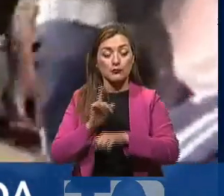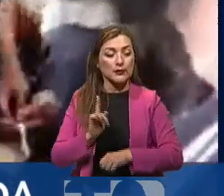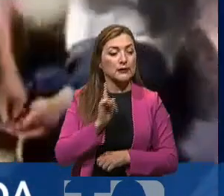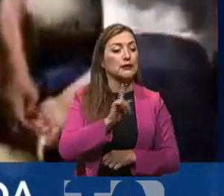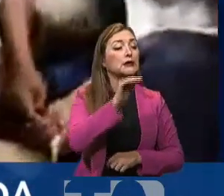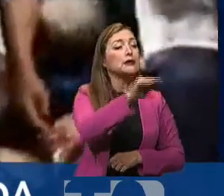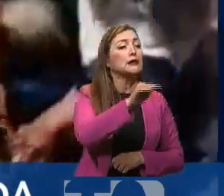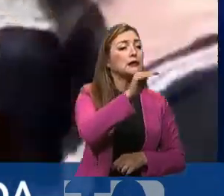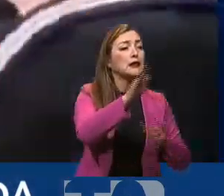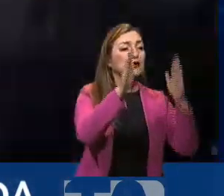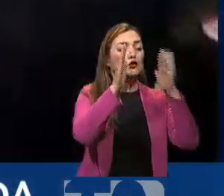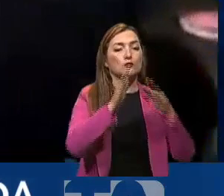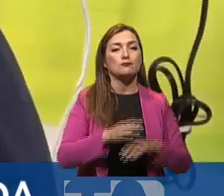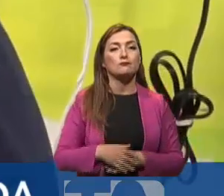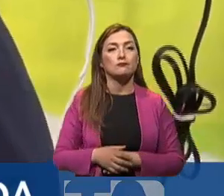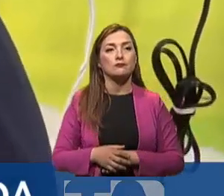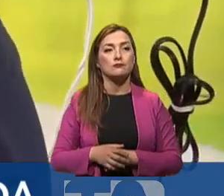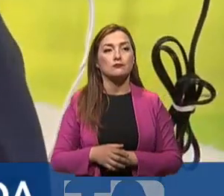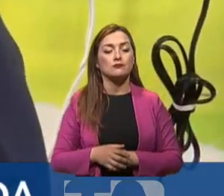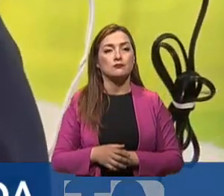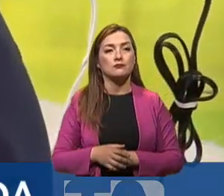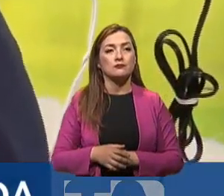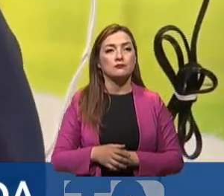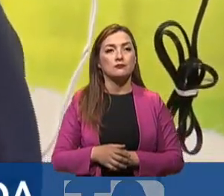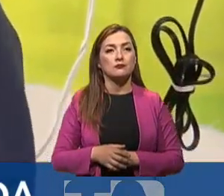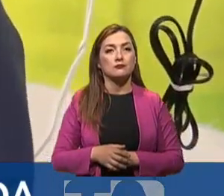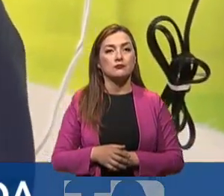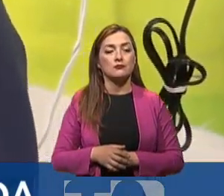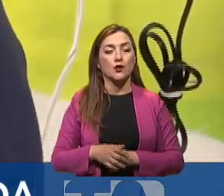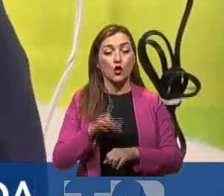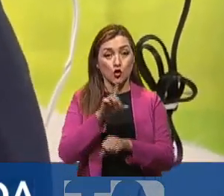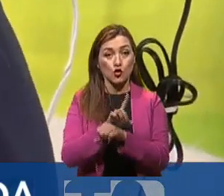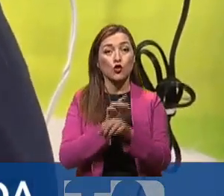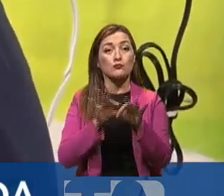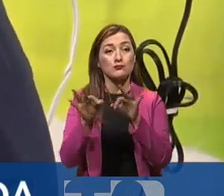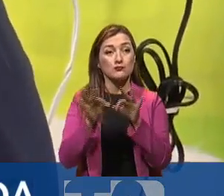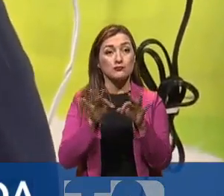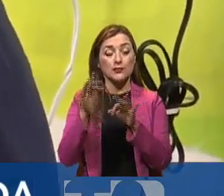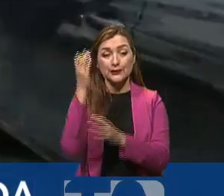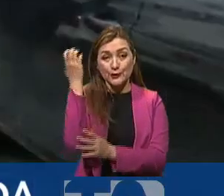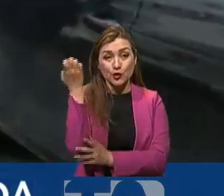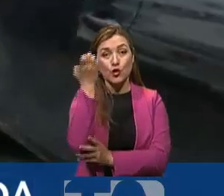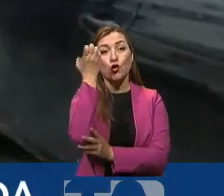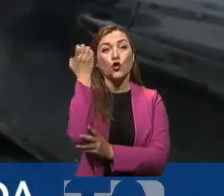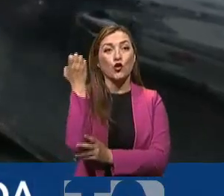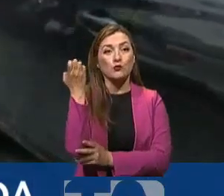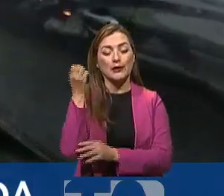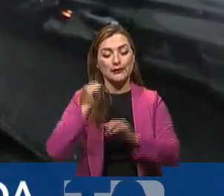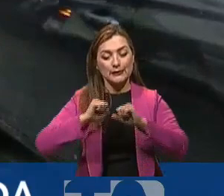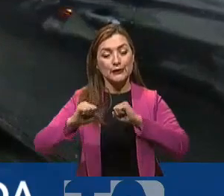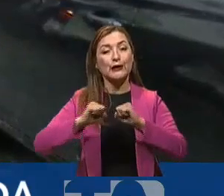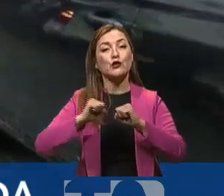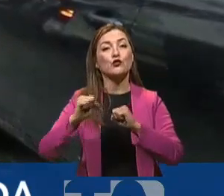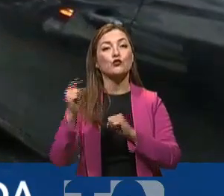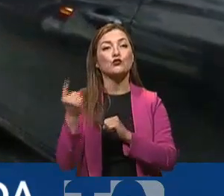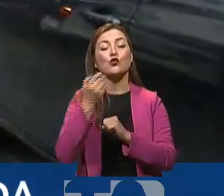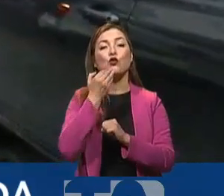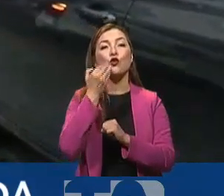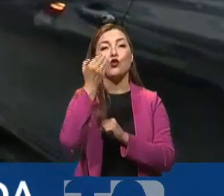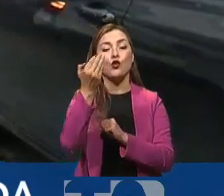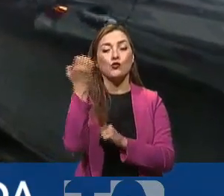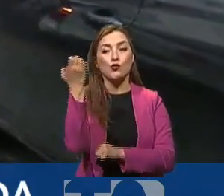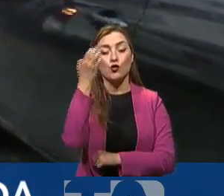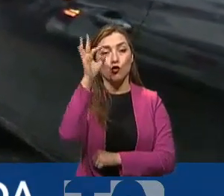dicho centro. Así lo confirma una doctora que trabaja en el lugar y quien explica que las emergencias son gestionadas únicamente a través